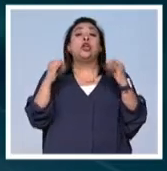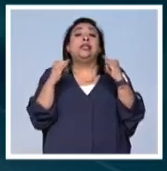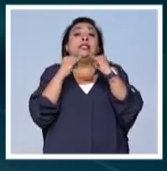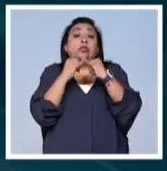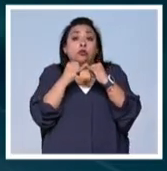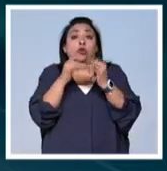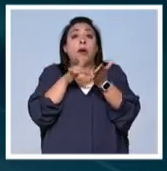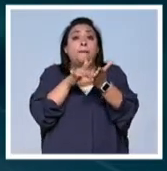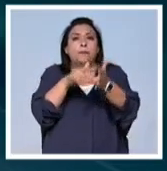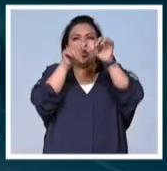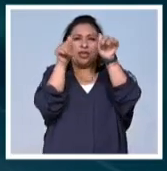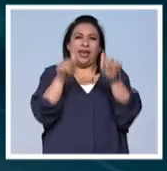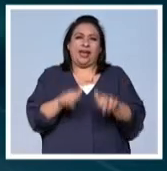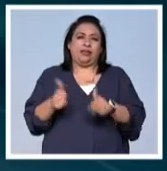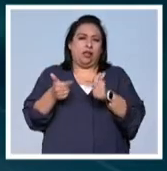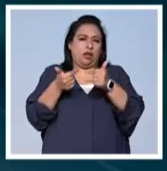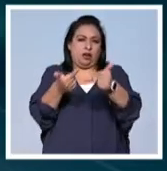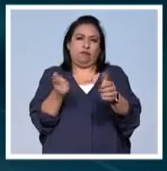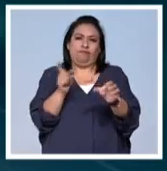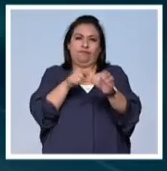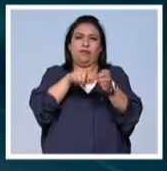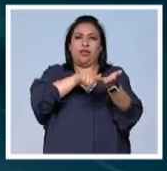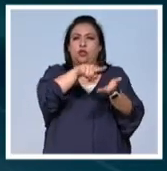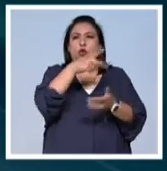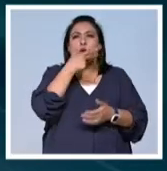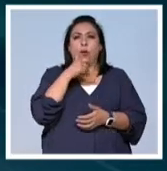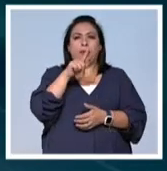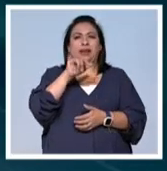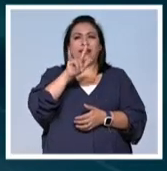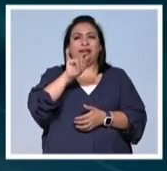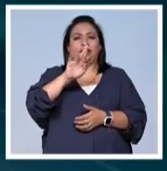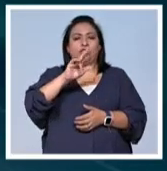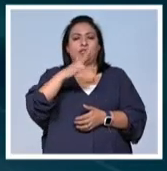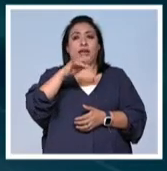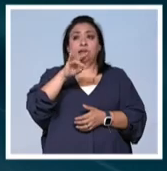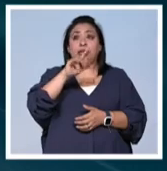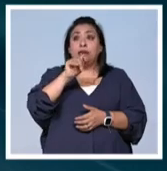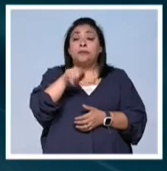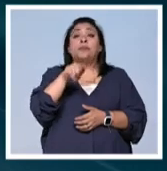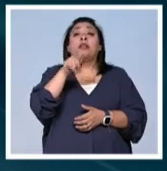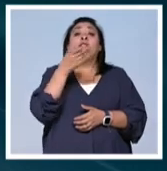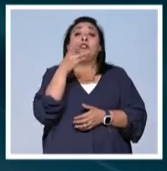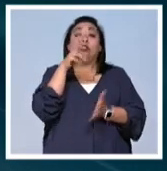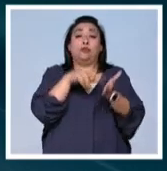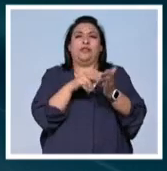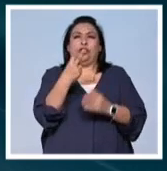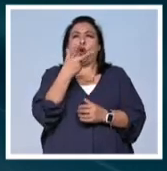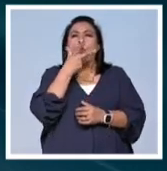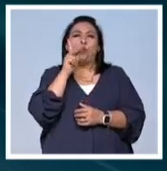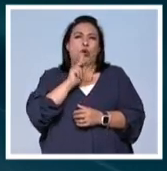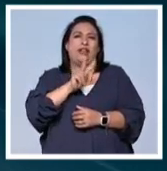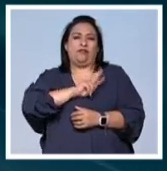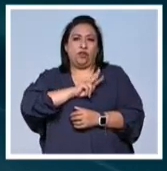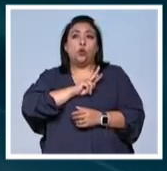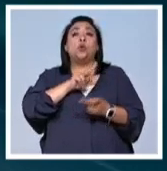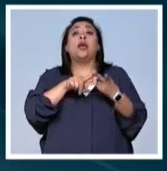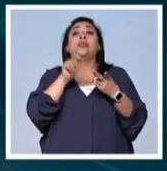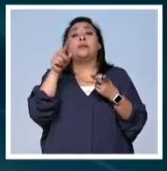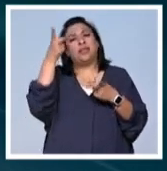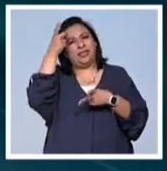que apoyó el arte de la generación a la que pertenecía en febrero de 2022 la vida del pintor y el director